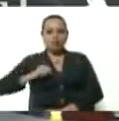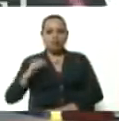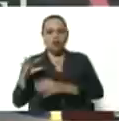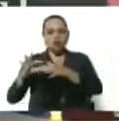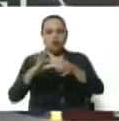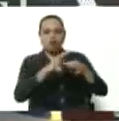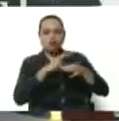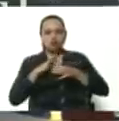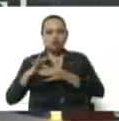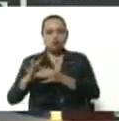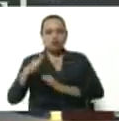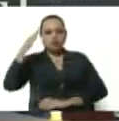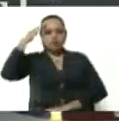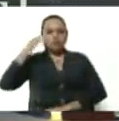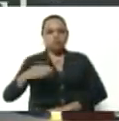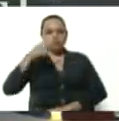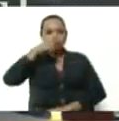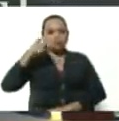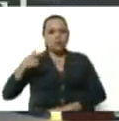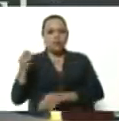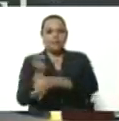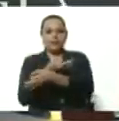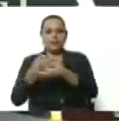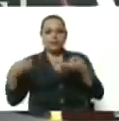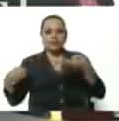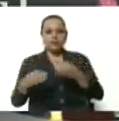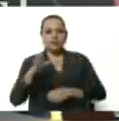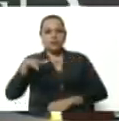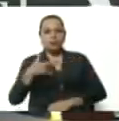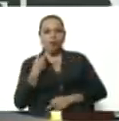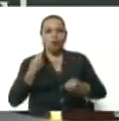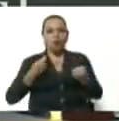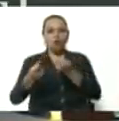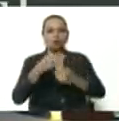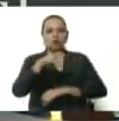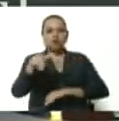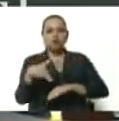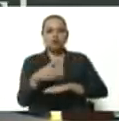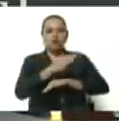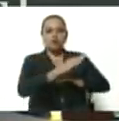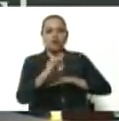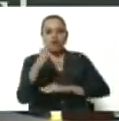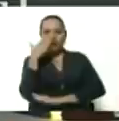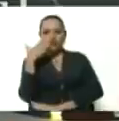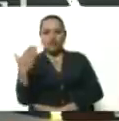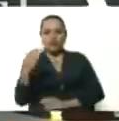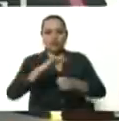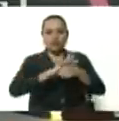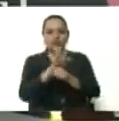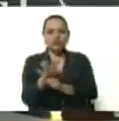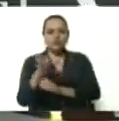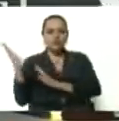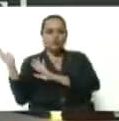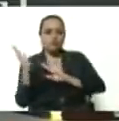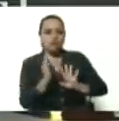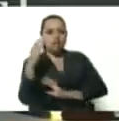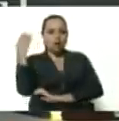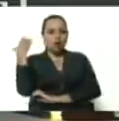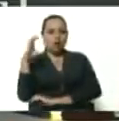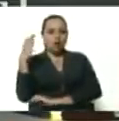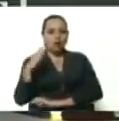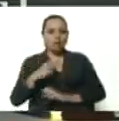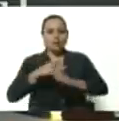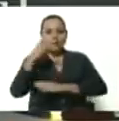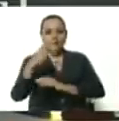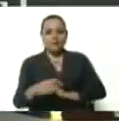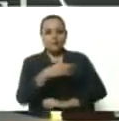unión cívico-militar policial perfecta para controlar nuestra frontera frente al virus colombiano, frente al plan de Iván Duque